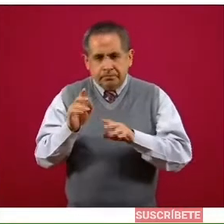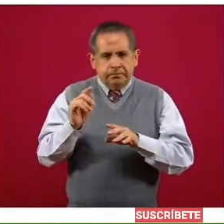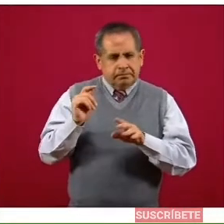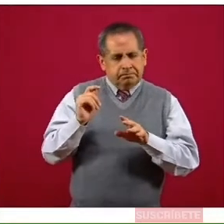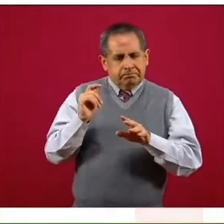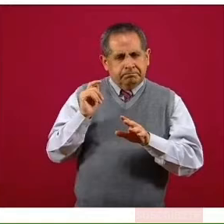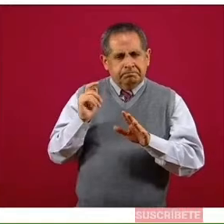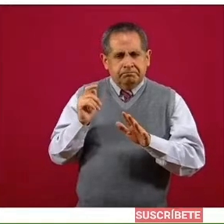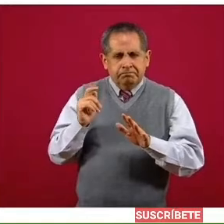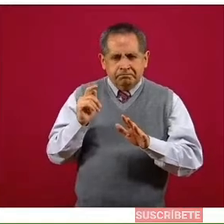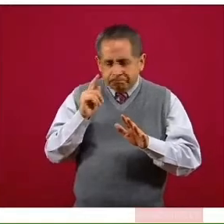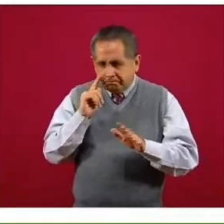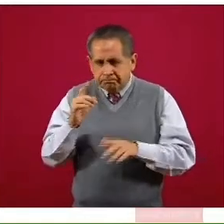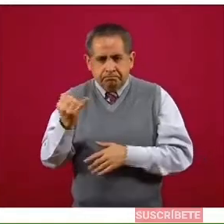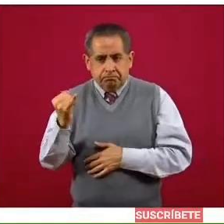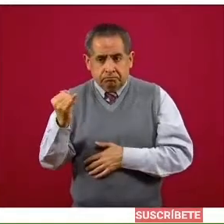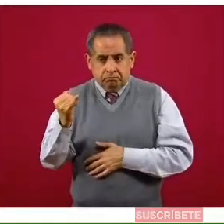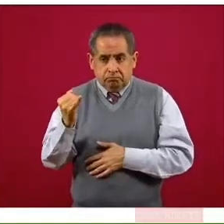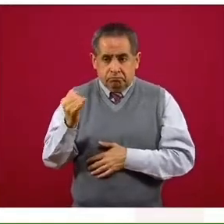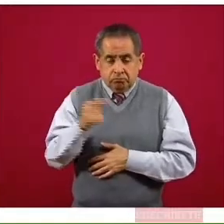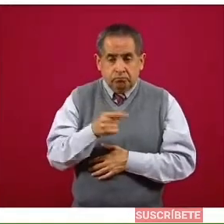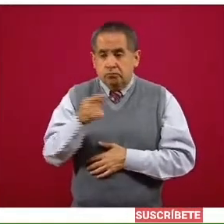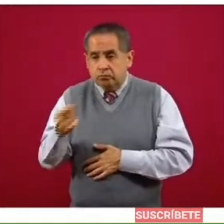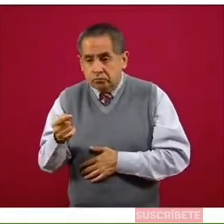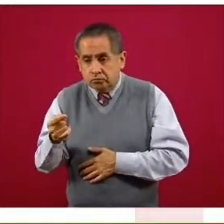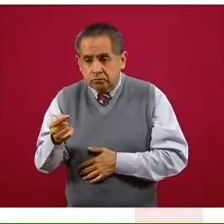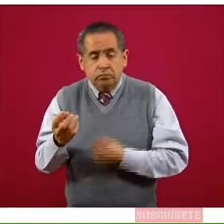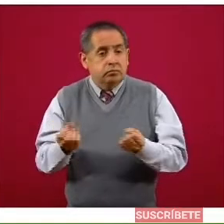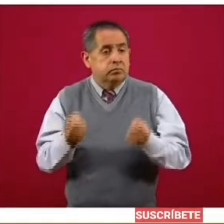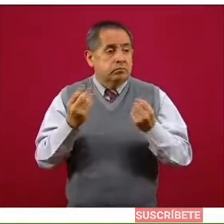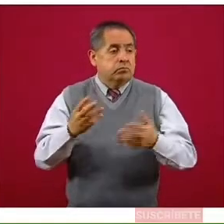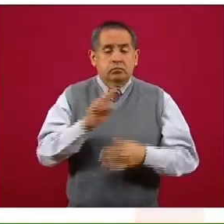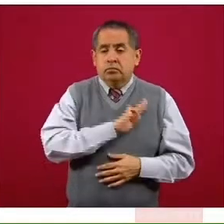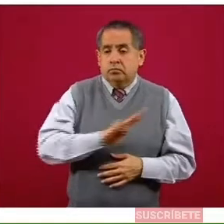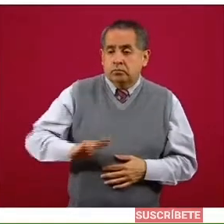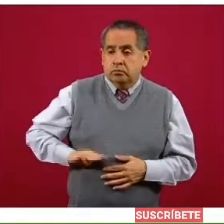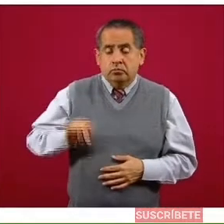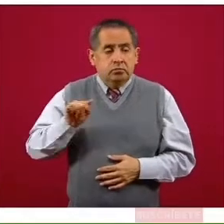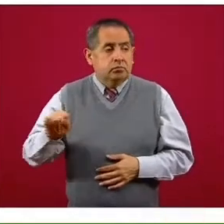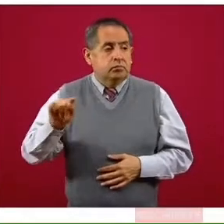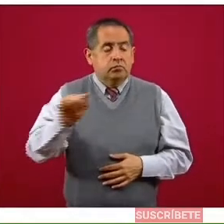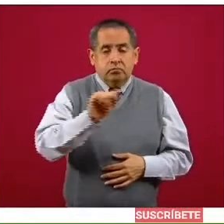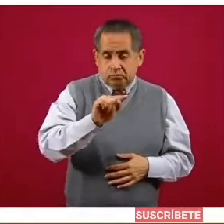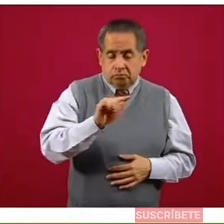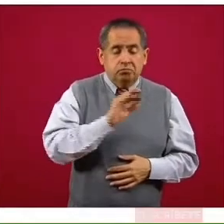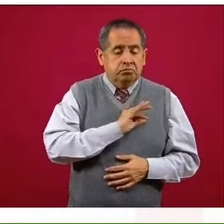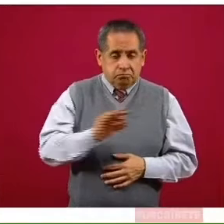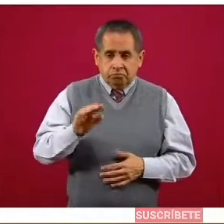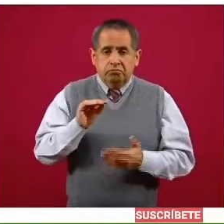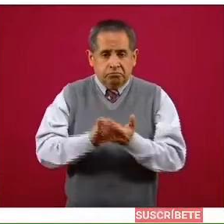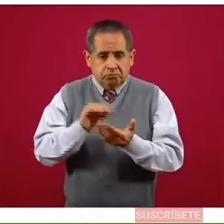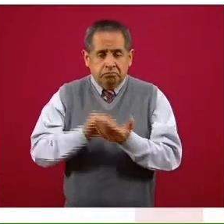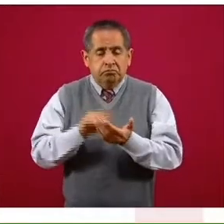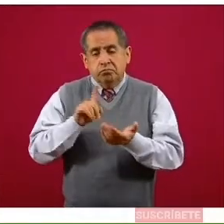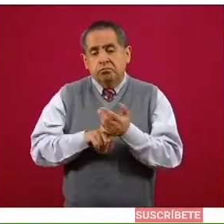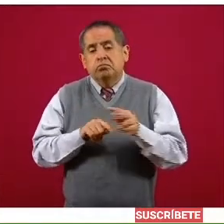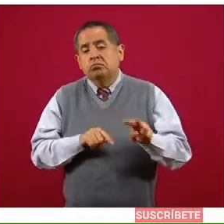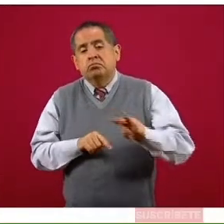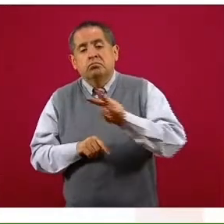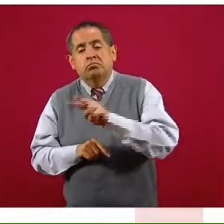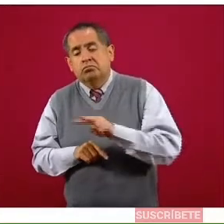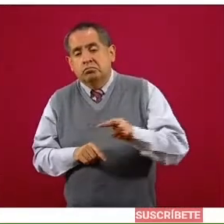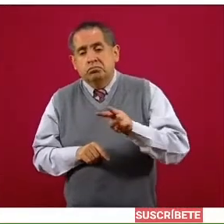cambio a junio, una serie de municipios que podrían mantenerse con la